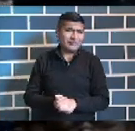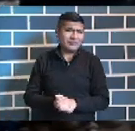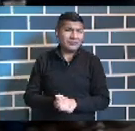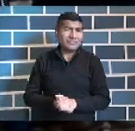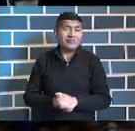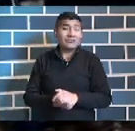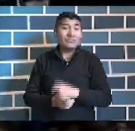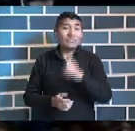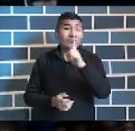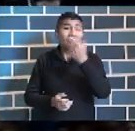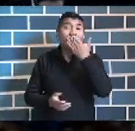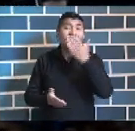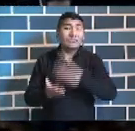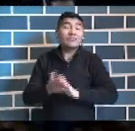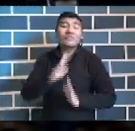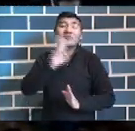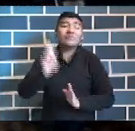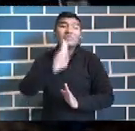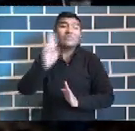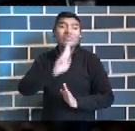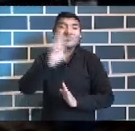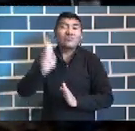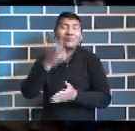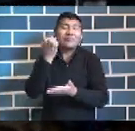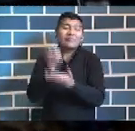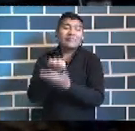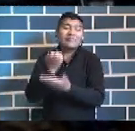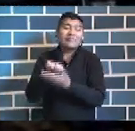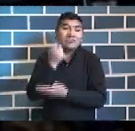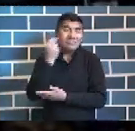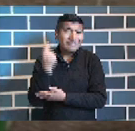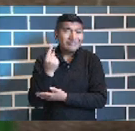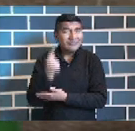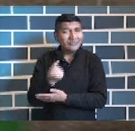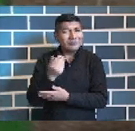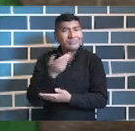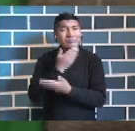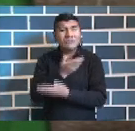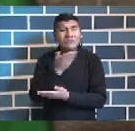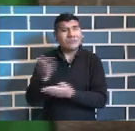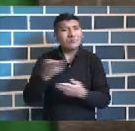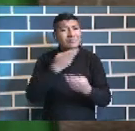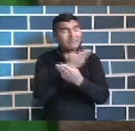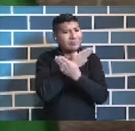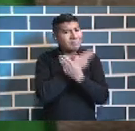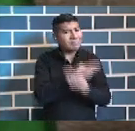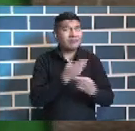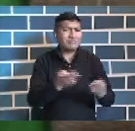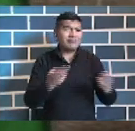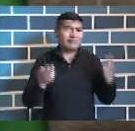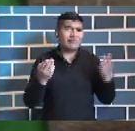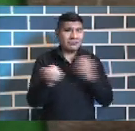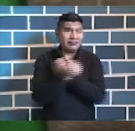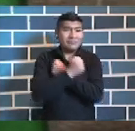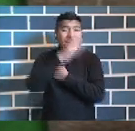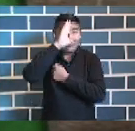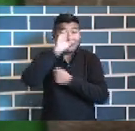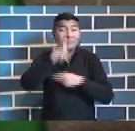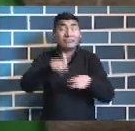Un mal uso de los recursos económicos, de los bienes materiales, queridos